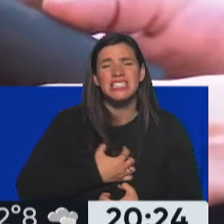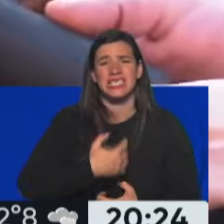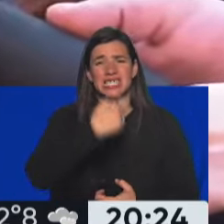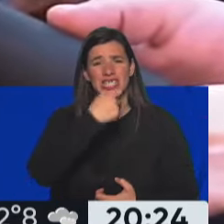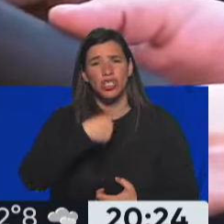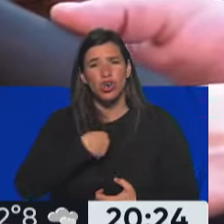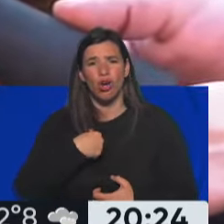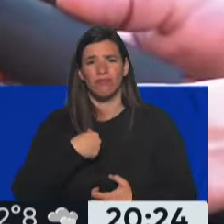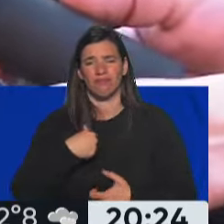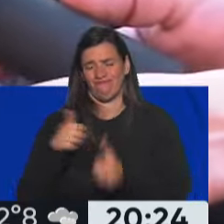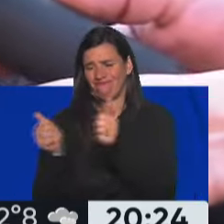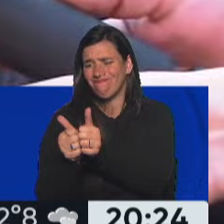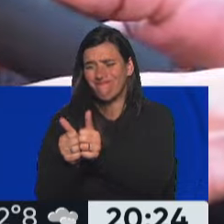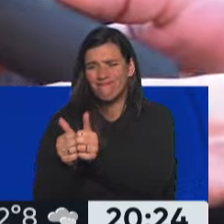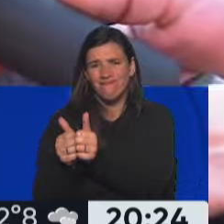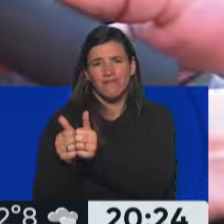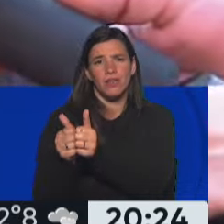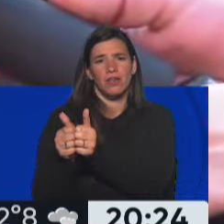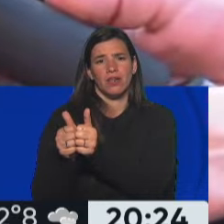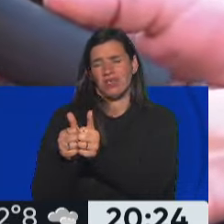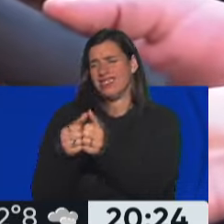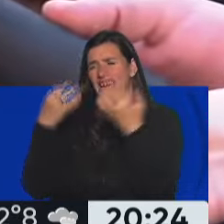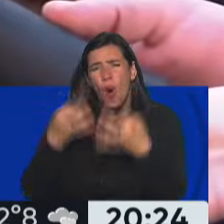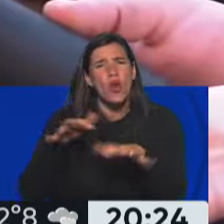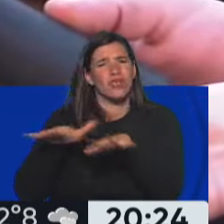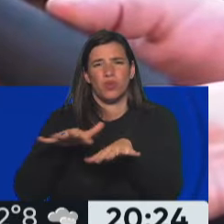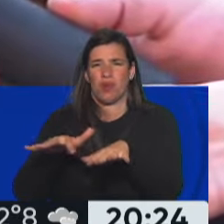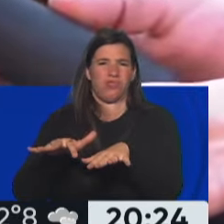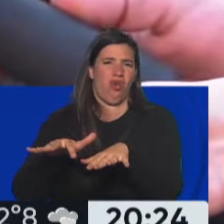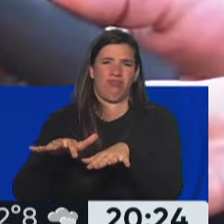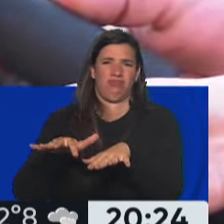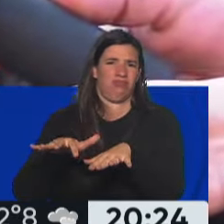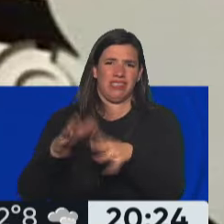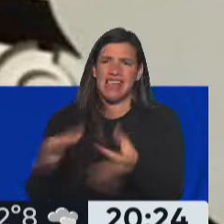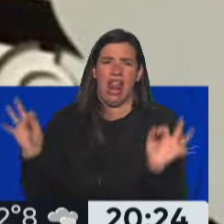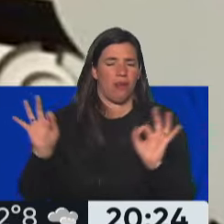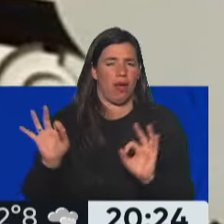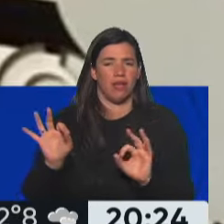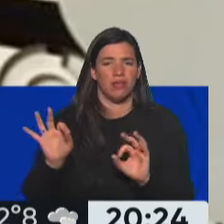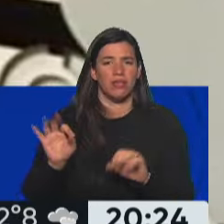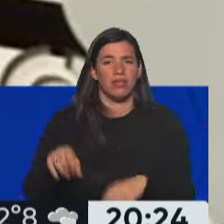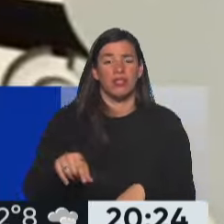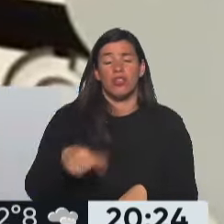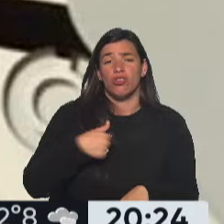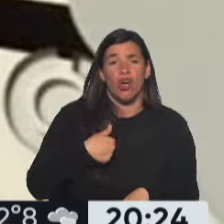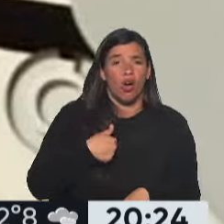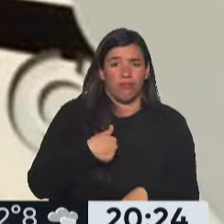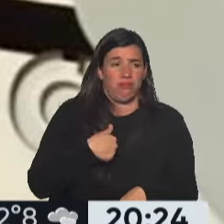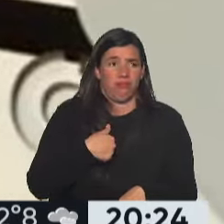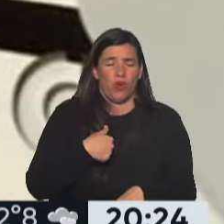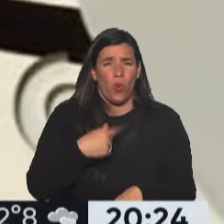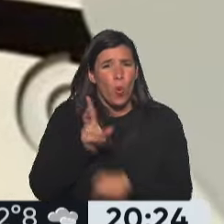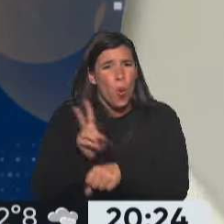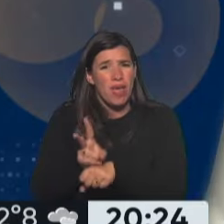no hubiese ocurrido. Primero y principal, que yo no dejo una de esas cosas prendida. Y él ha dejado prendida.